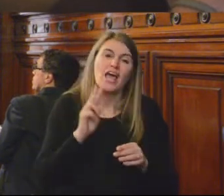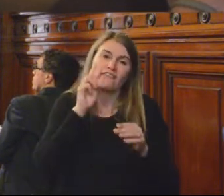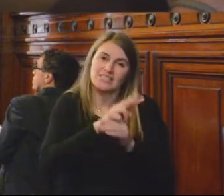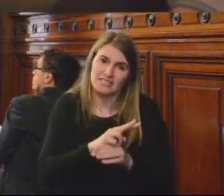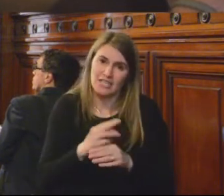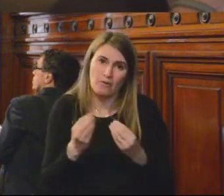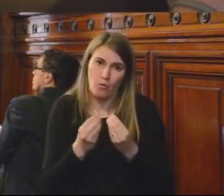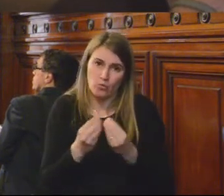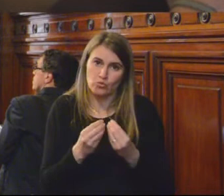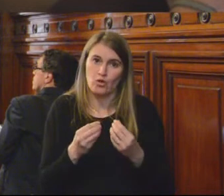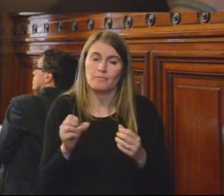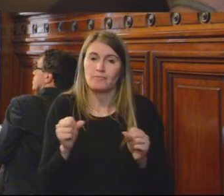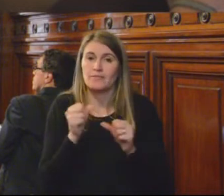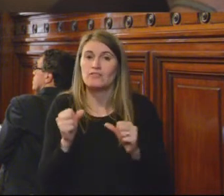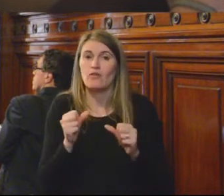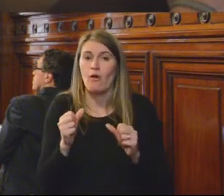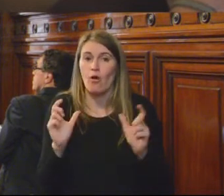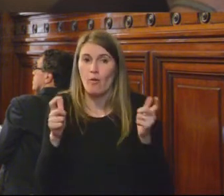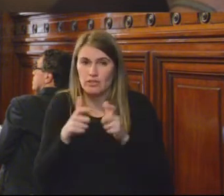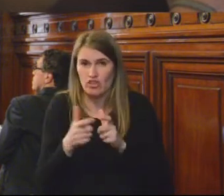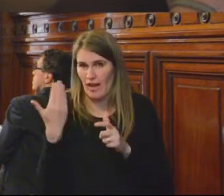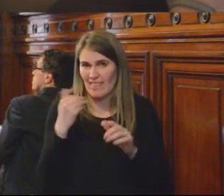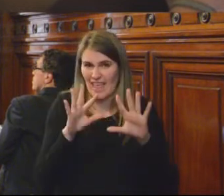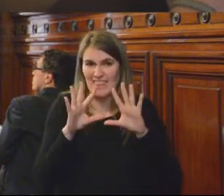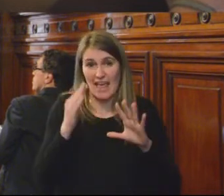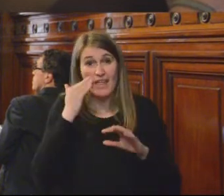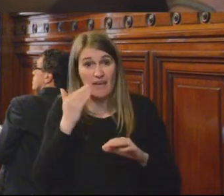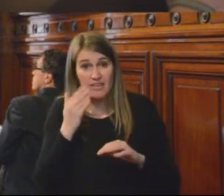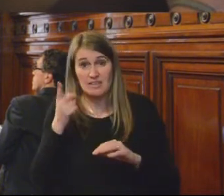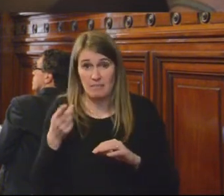la hecha por el Estado, la Comisión en el 10 de abril, a que